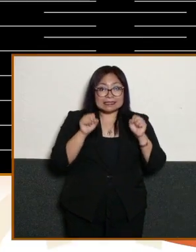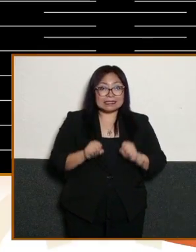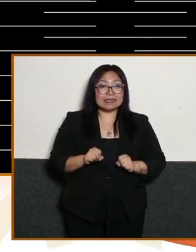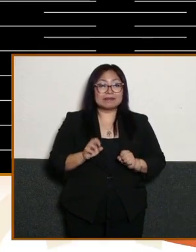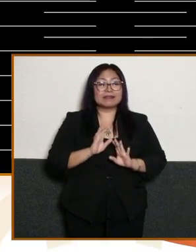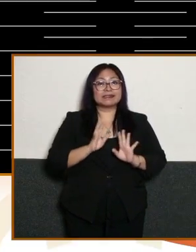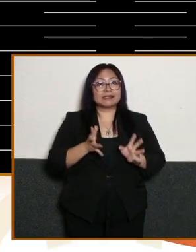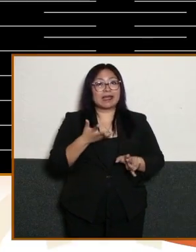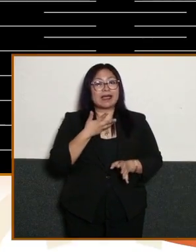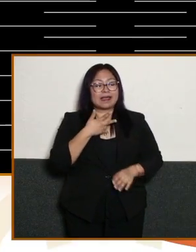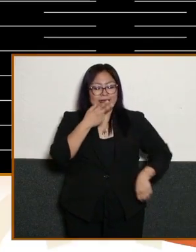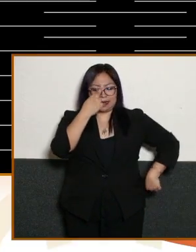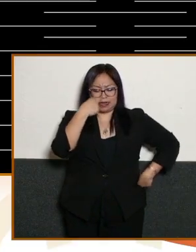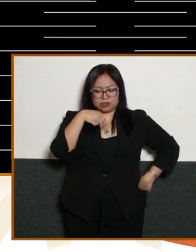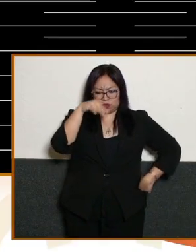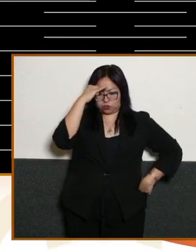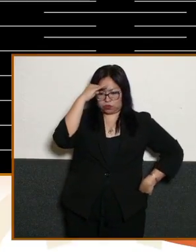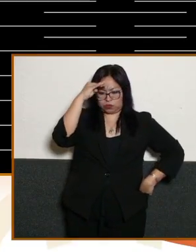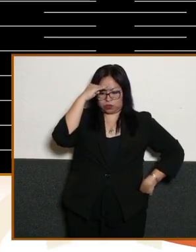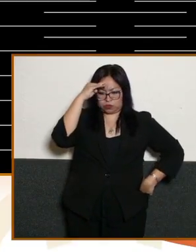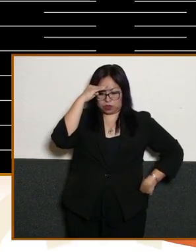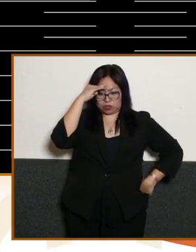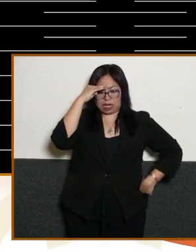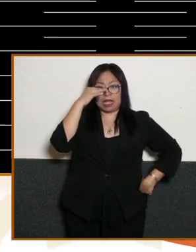ya tienen razonamiento e inferencia.